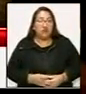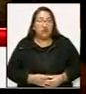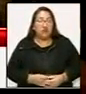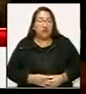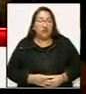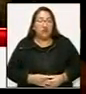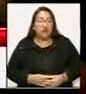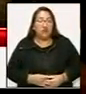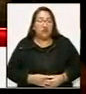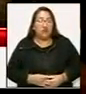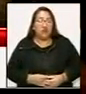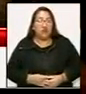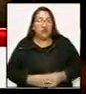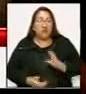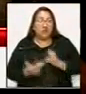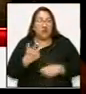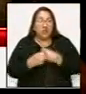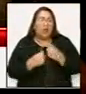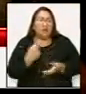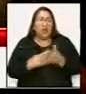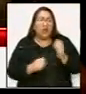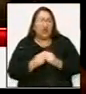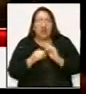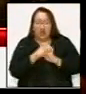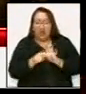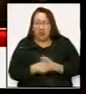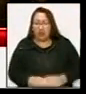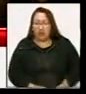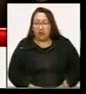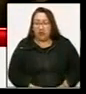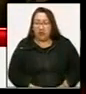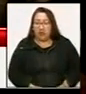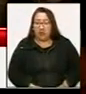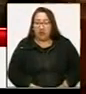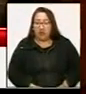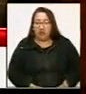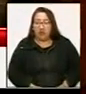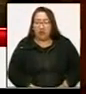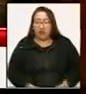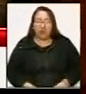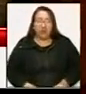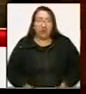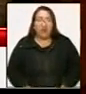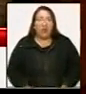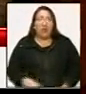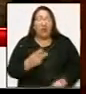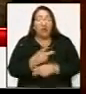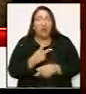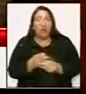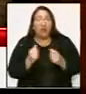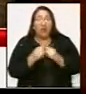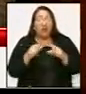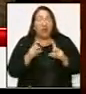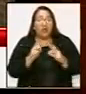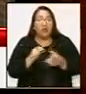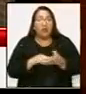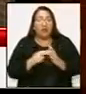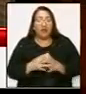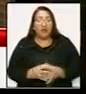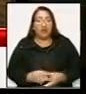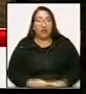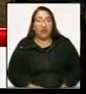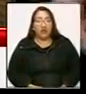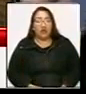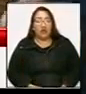no creo que tendría sentido continuar con la norma. Yo creo que hay que ser mucho más cuidadoso con esto. Para